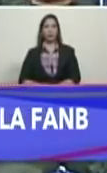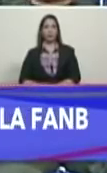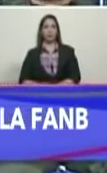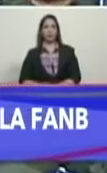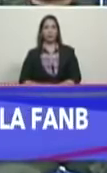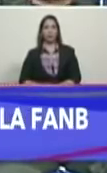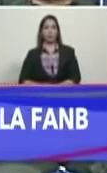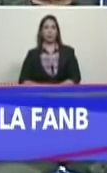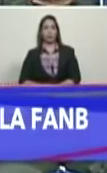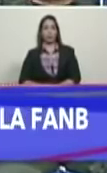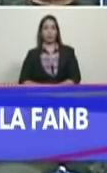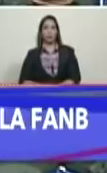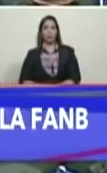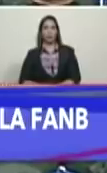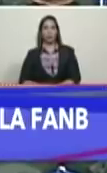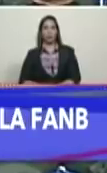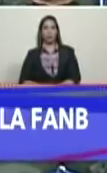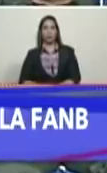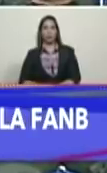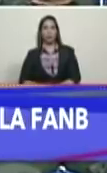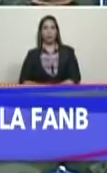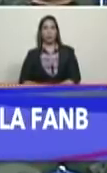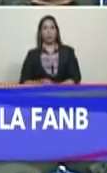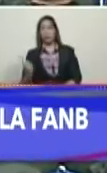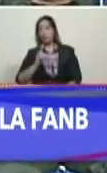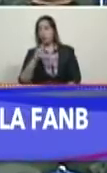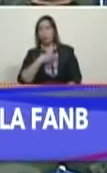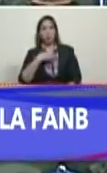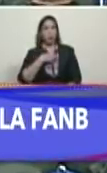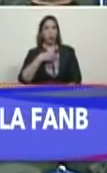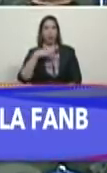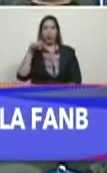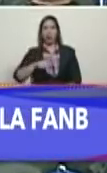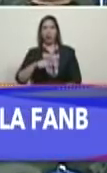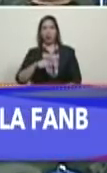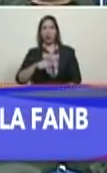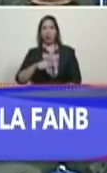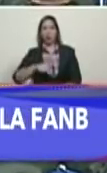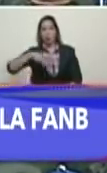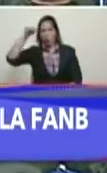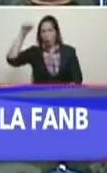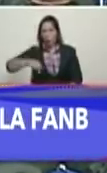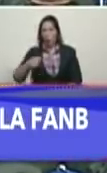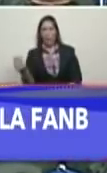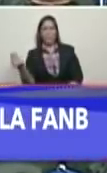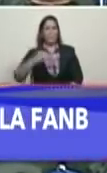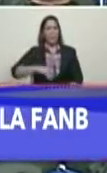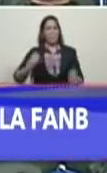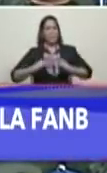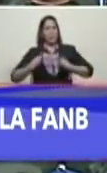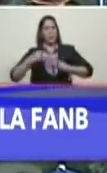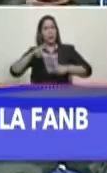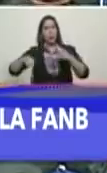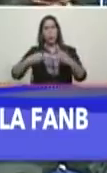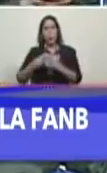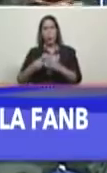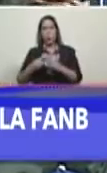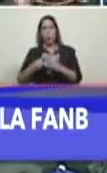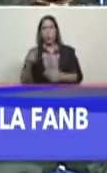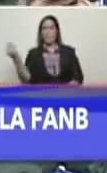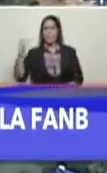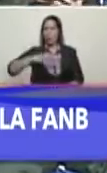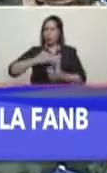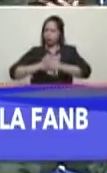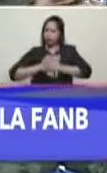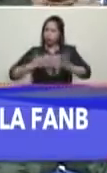pero no pudieron, ni podrán. Hoy estamos más vivos que nunca y más dispuestos que